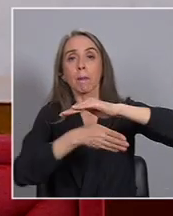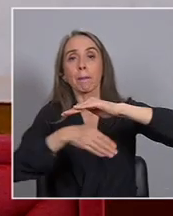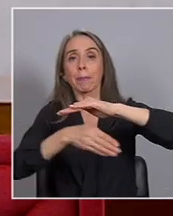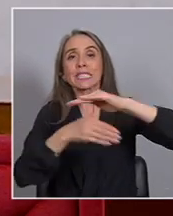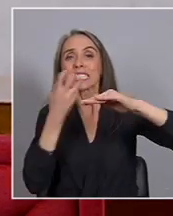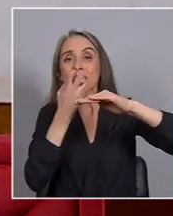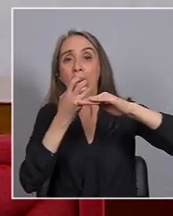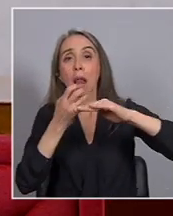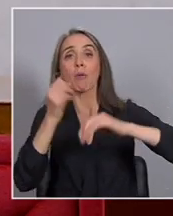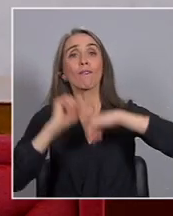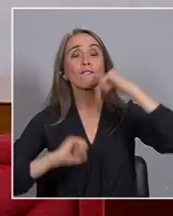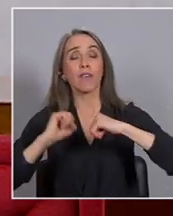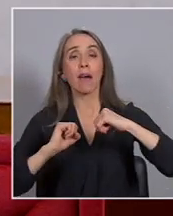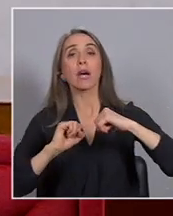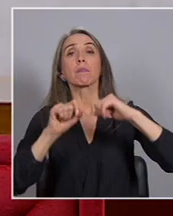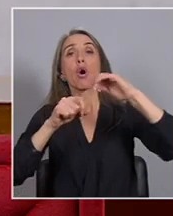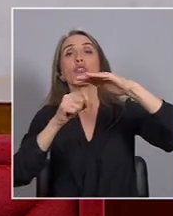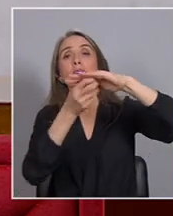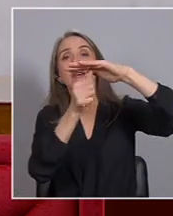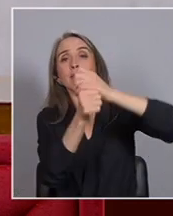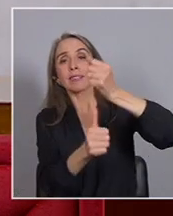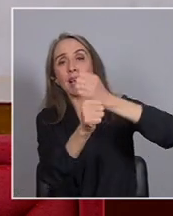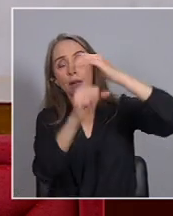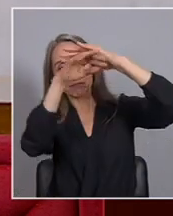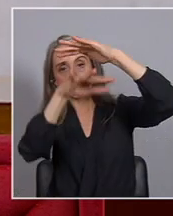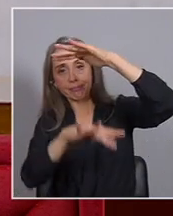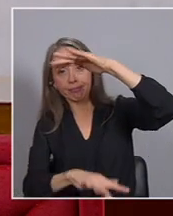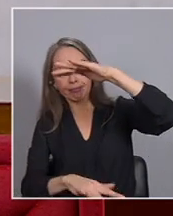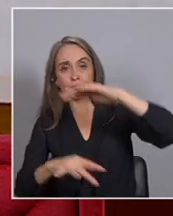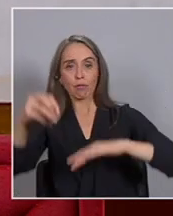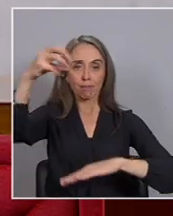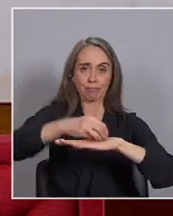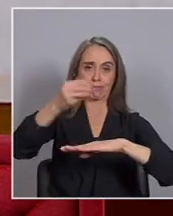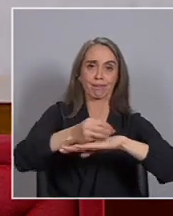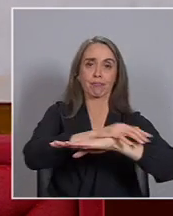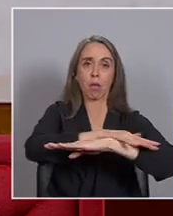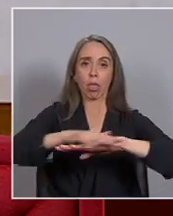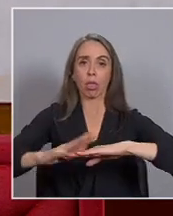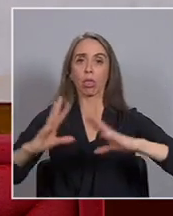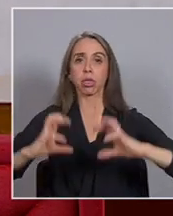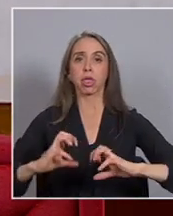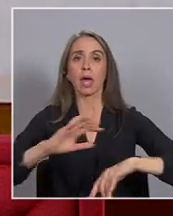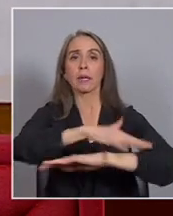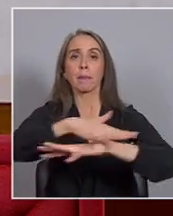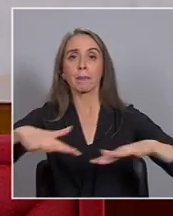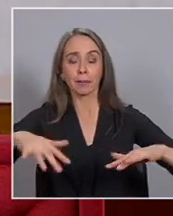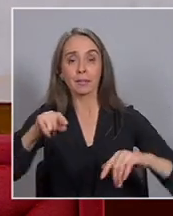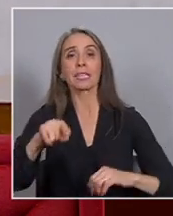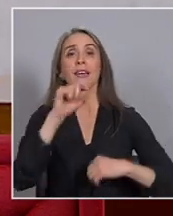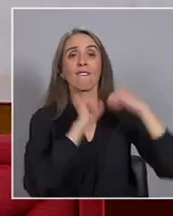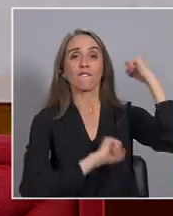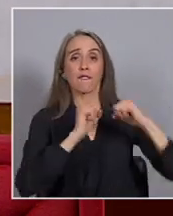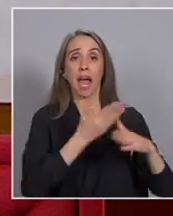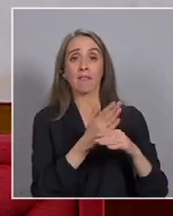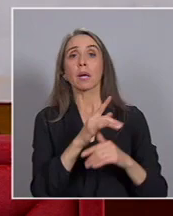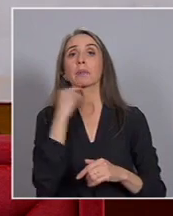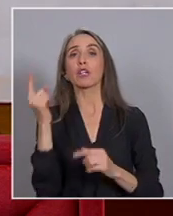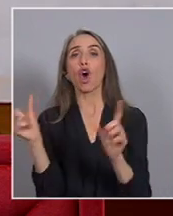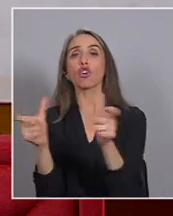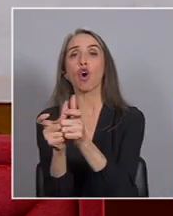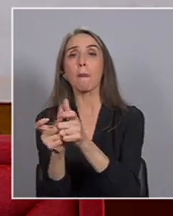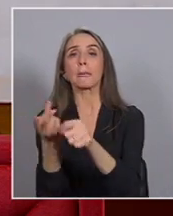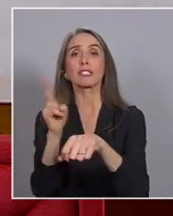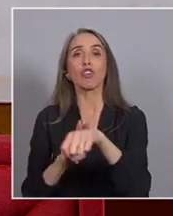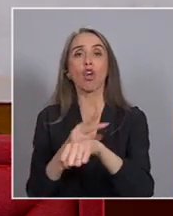Eso, desgraciadamente, se perdió en la comisión mixta y me parece que esta es una industria que genera mucho empleo,